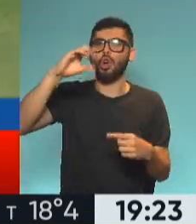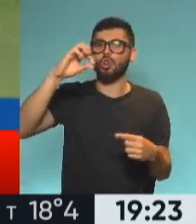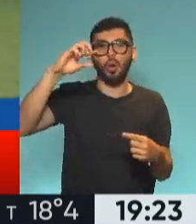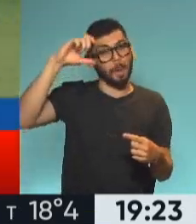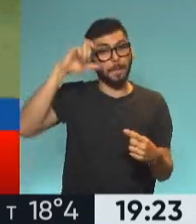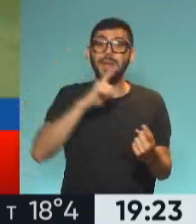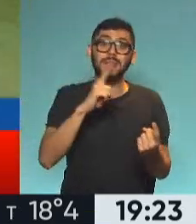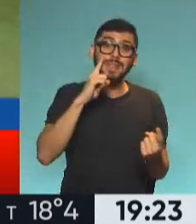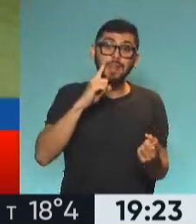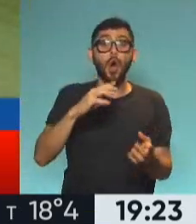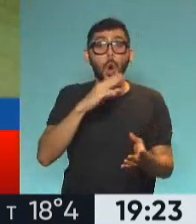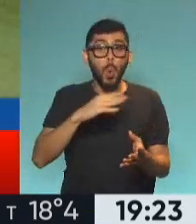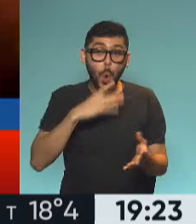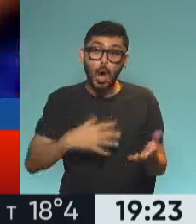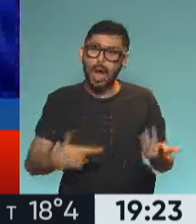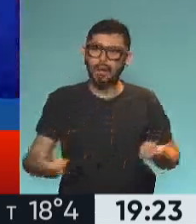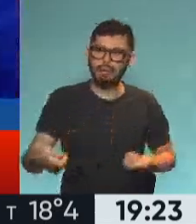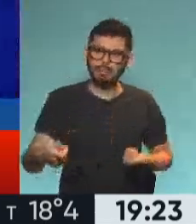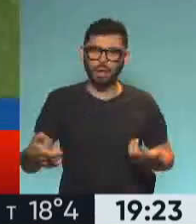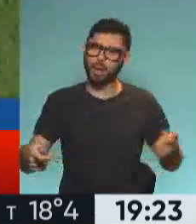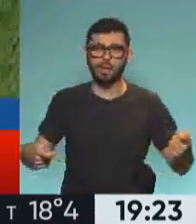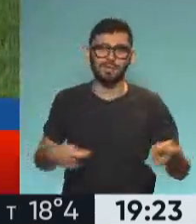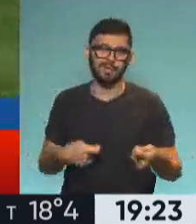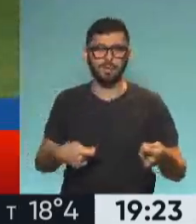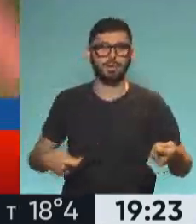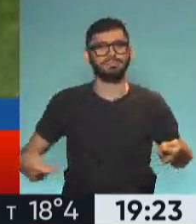Boca, que no encontraba el rumbo del partido porque